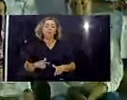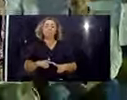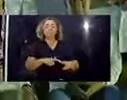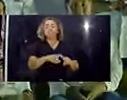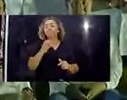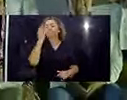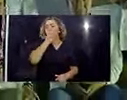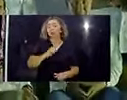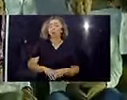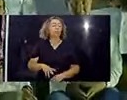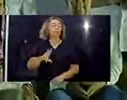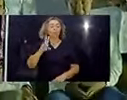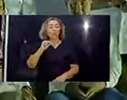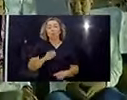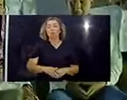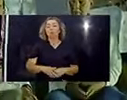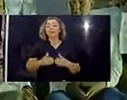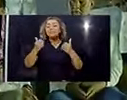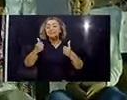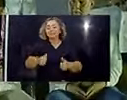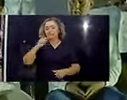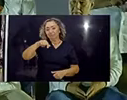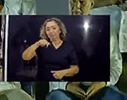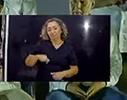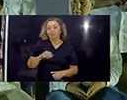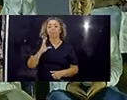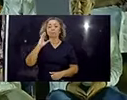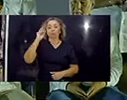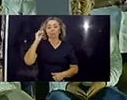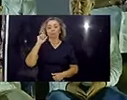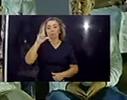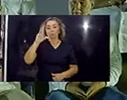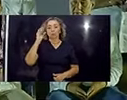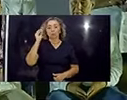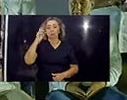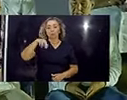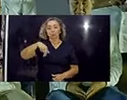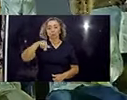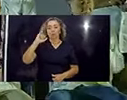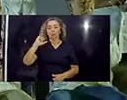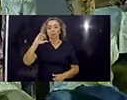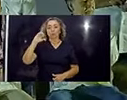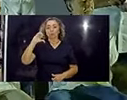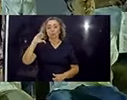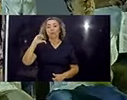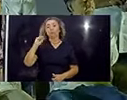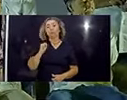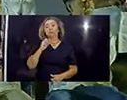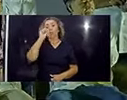en las colonias del sur de Mérida vamos a hacer más preparatorias y más